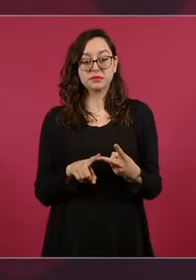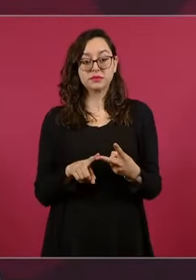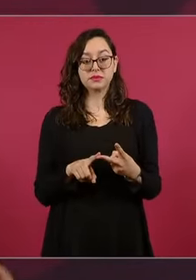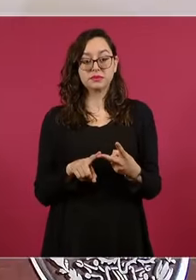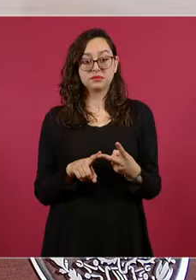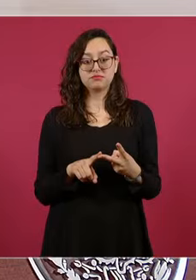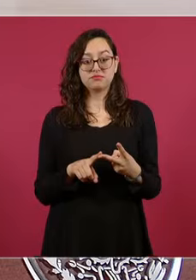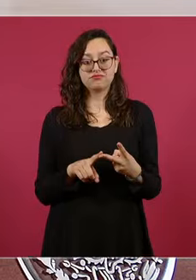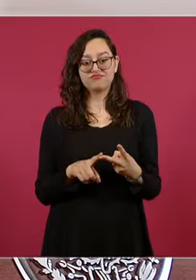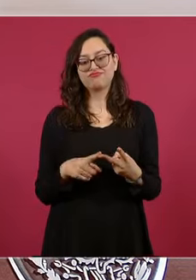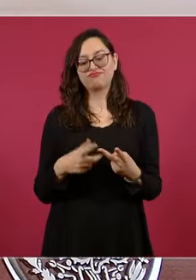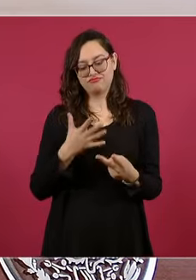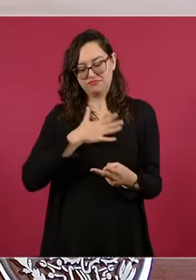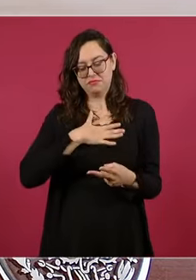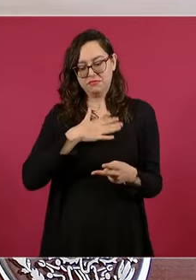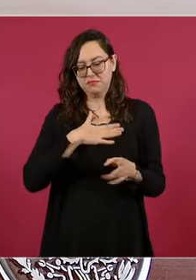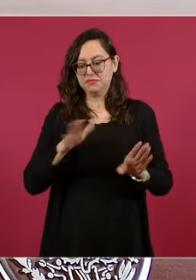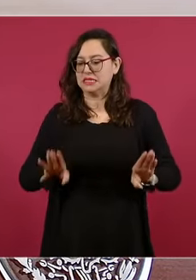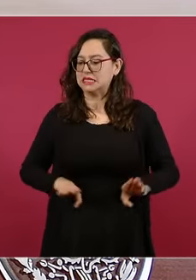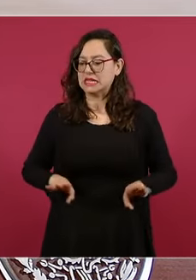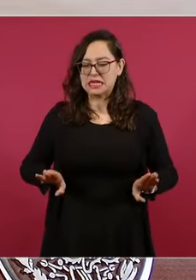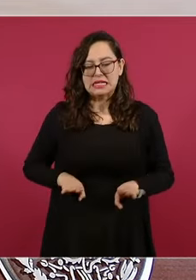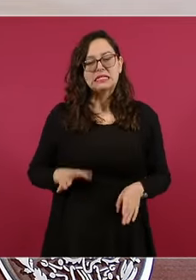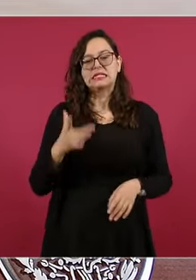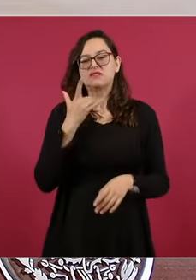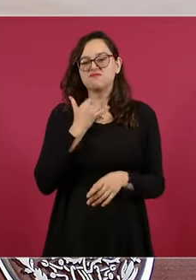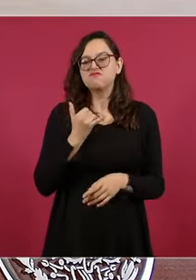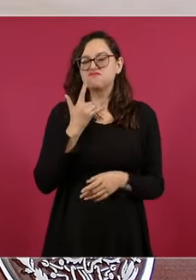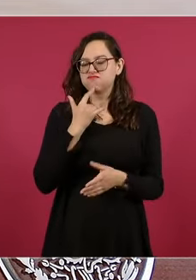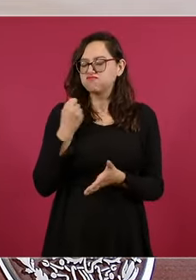pues también la perseverancia, ¿no?